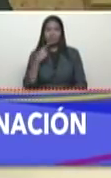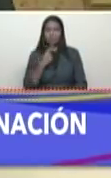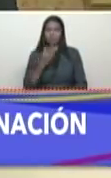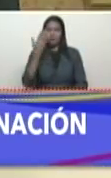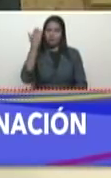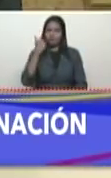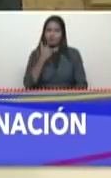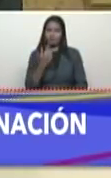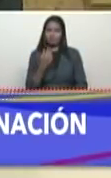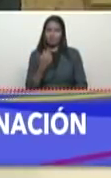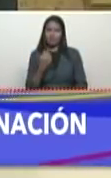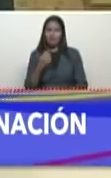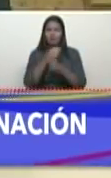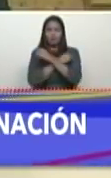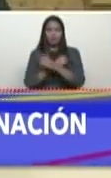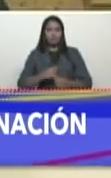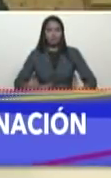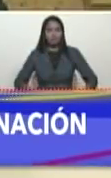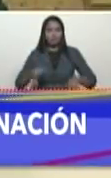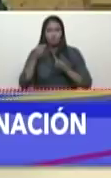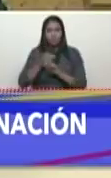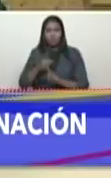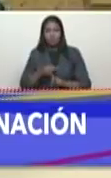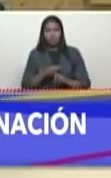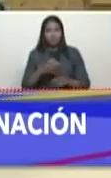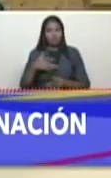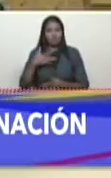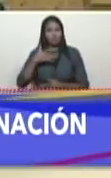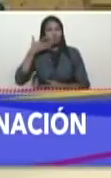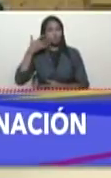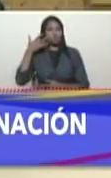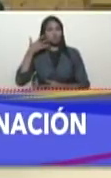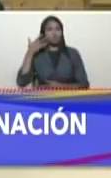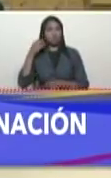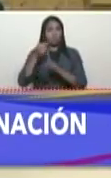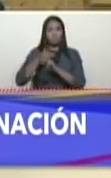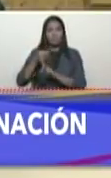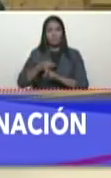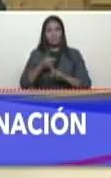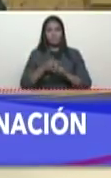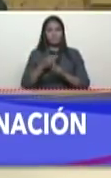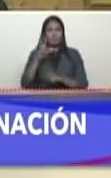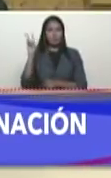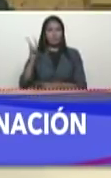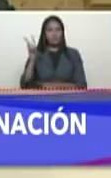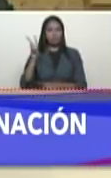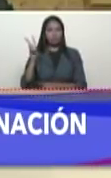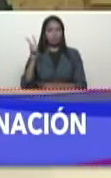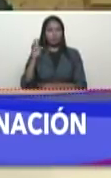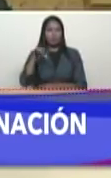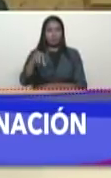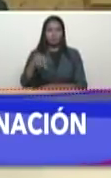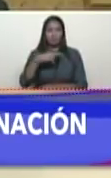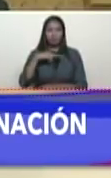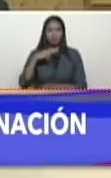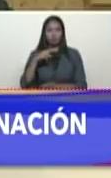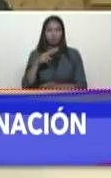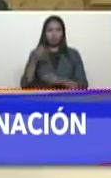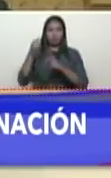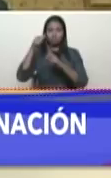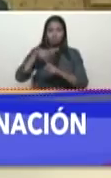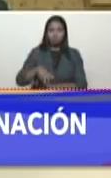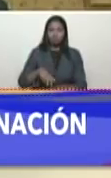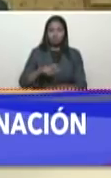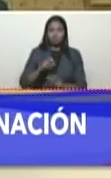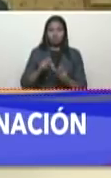ayer fuerza armada nacional bolivariana siéntanse orgullosos que están dando la batalla por venezuela y estamos venciendo y